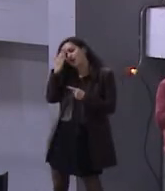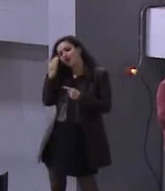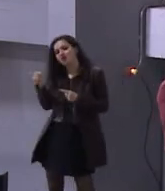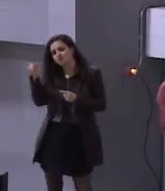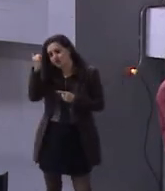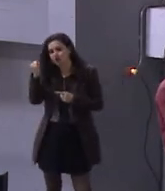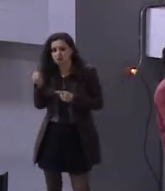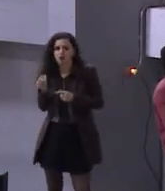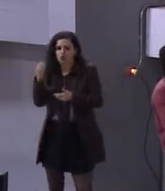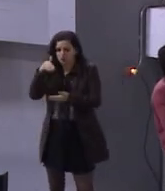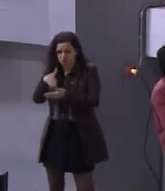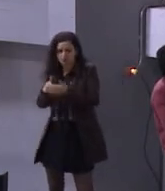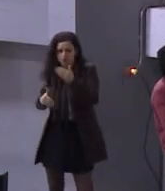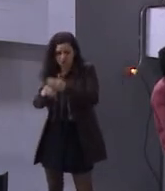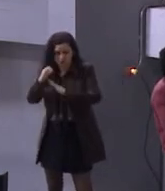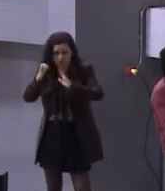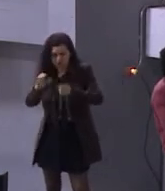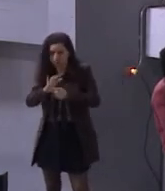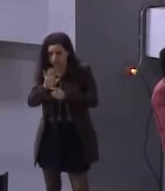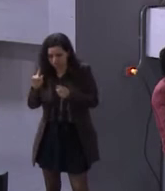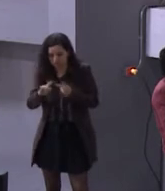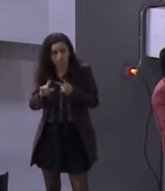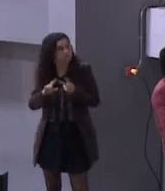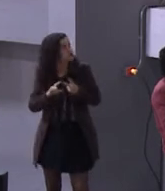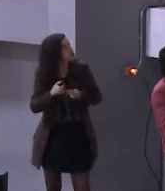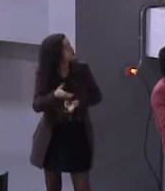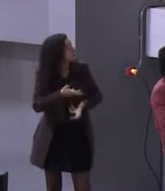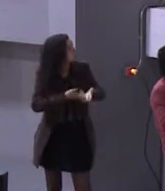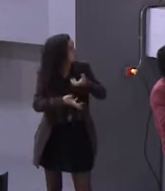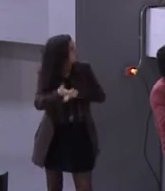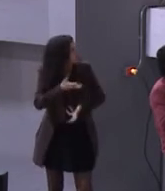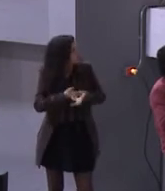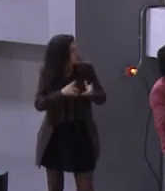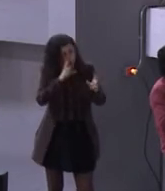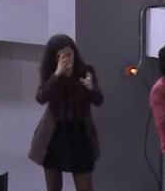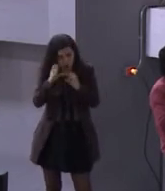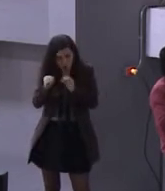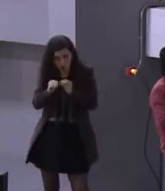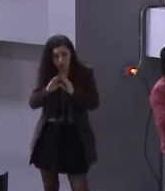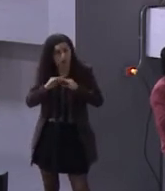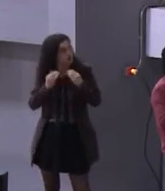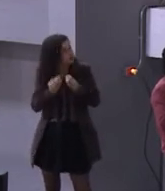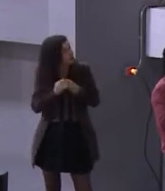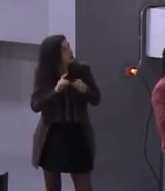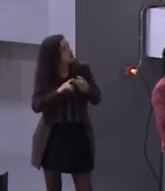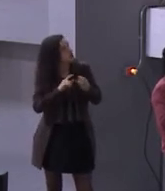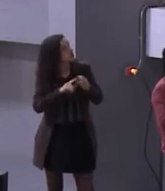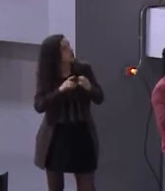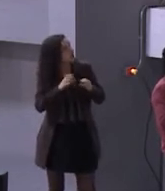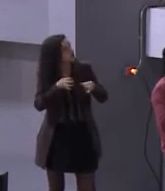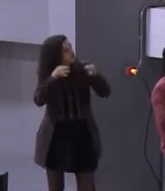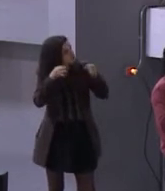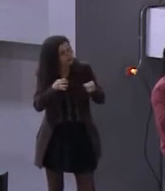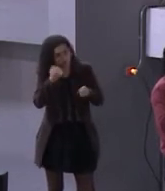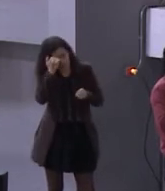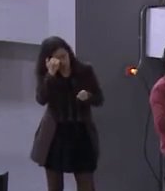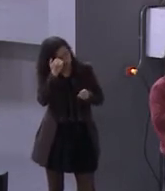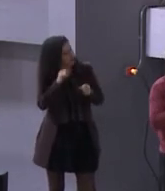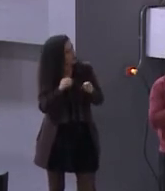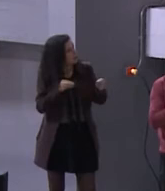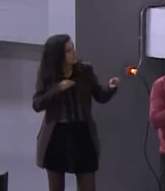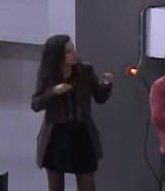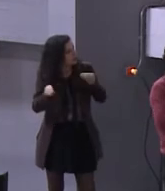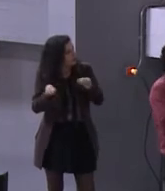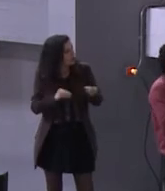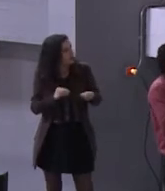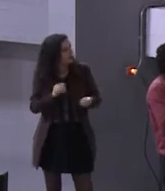clases, eso está en los acuerdos, socialización de acuerdos en las instituciones, garantías laborales para los profesores, prórrogas y flexibilidad en pagos